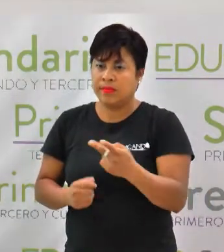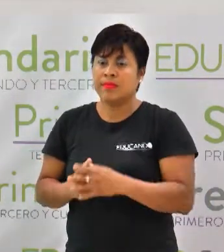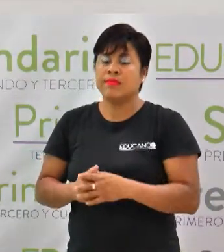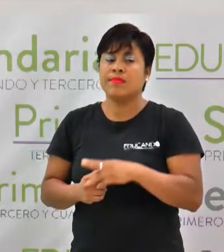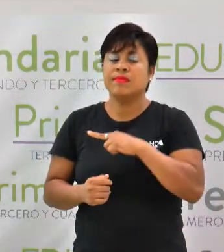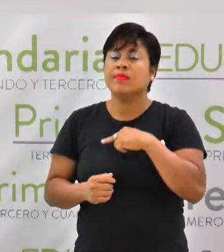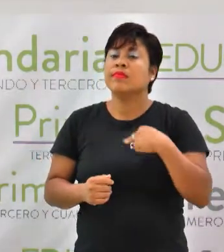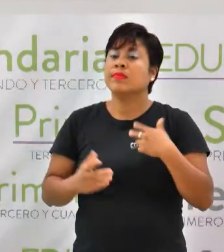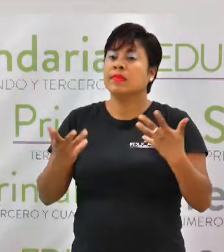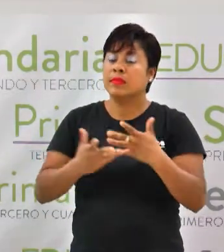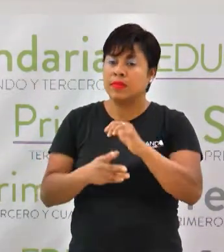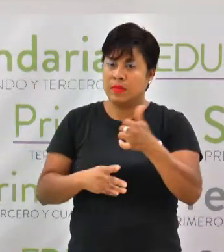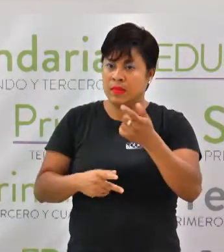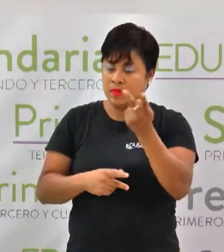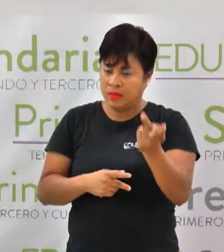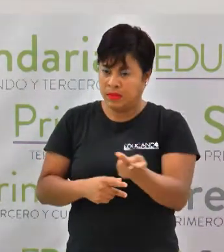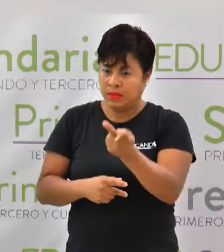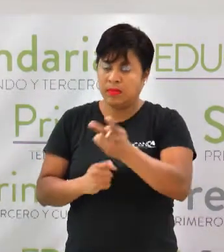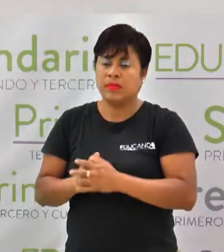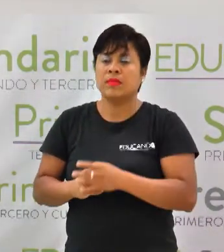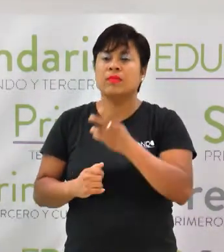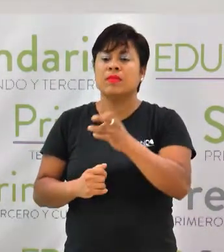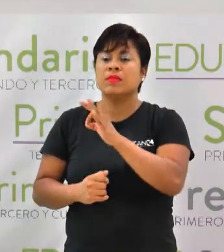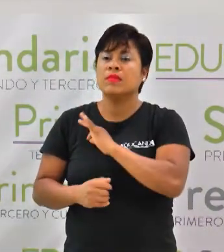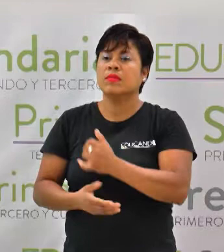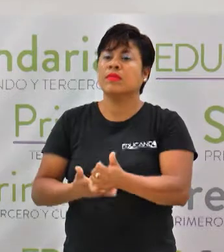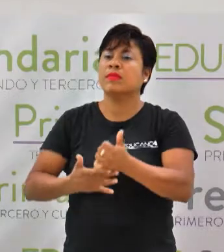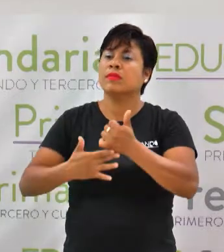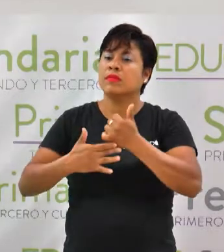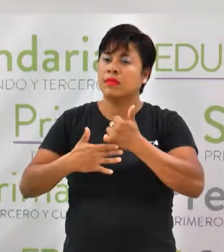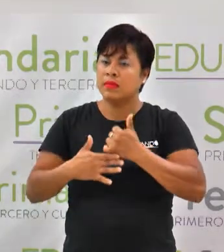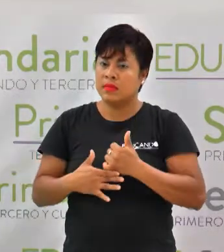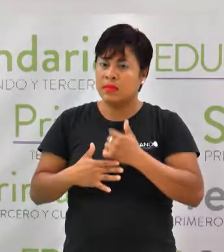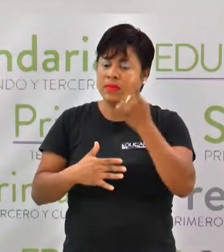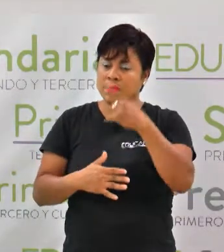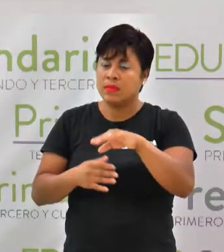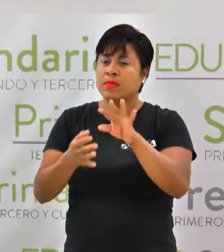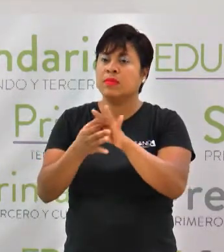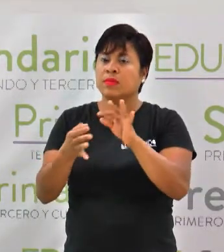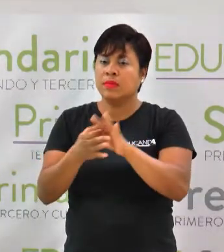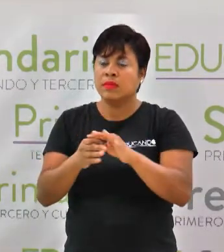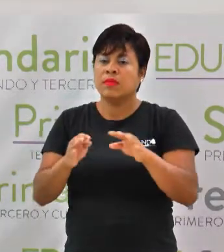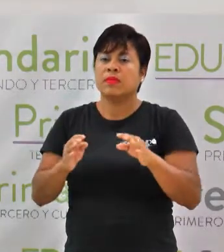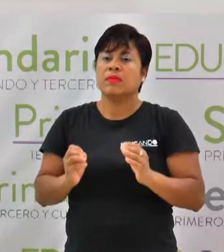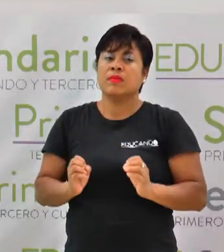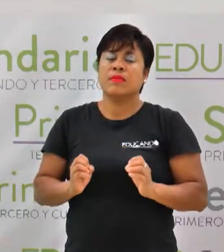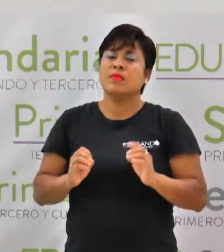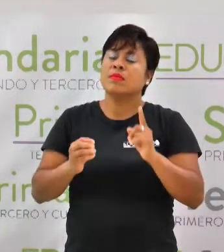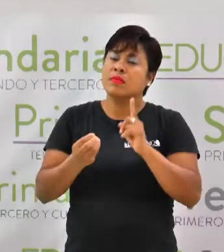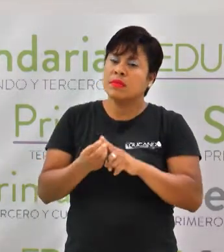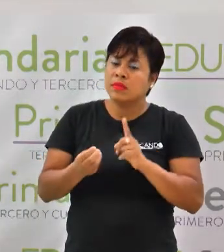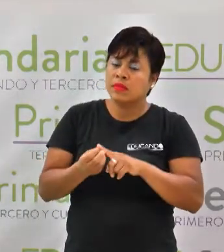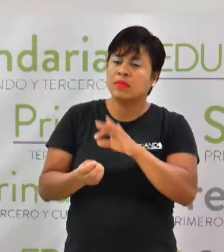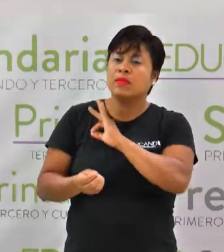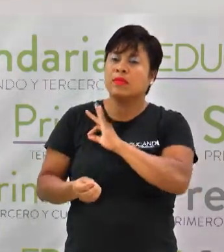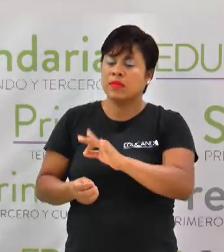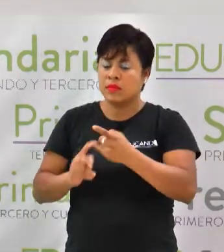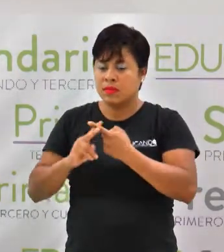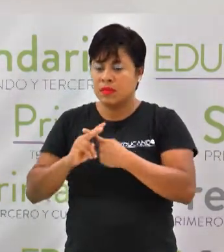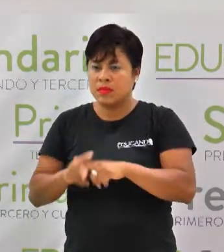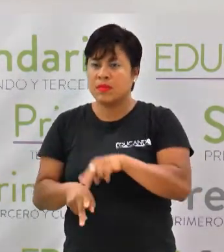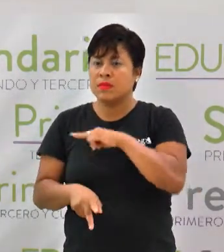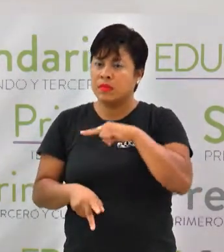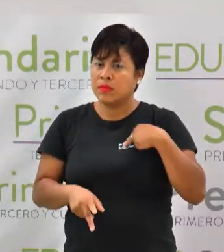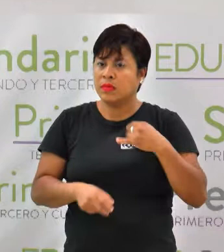vamos a plantear algunas preguntas que nos van a ayudar a definir por dónde